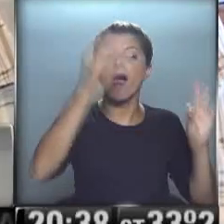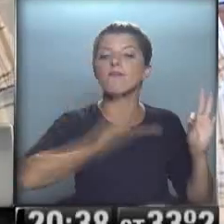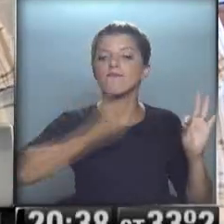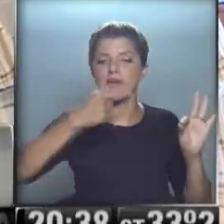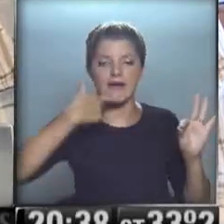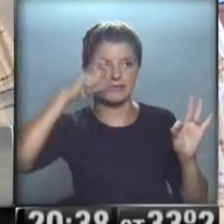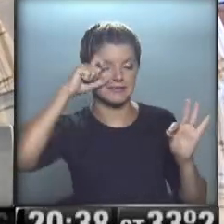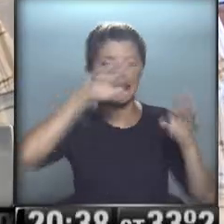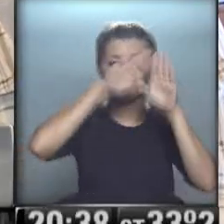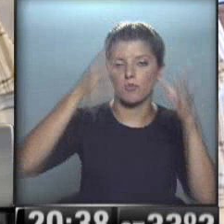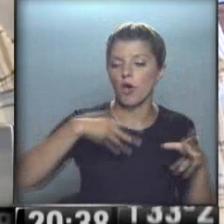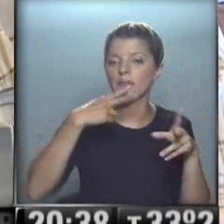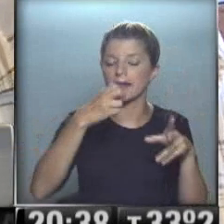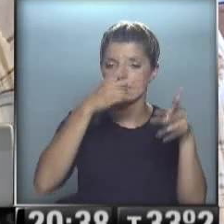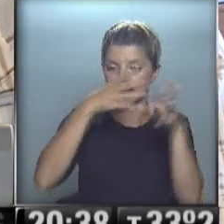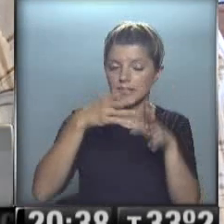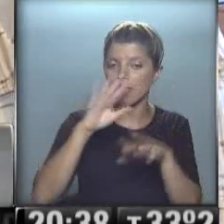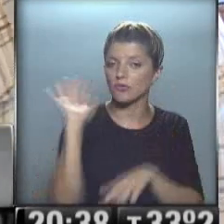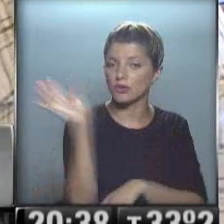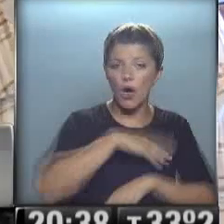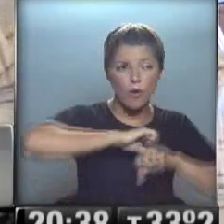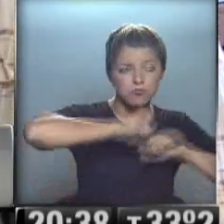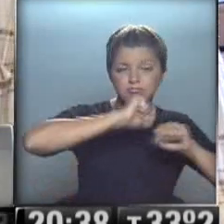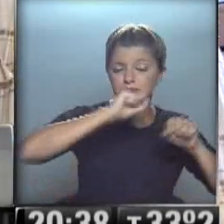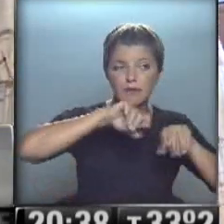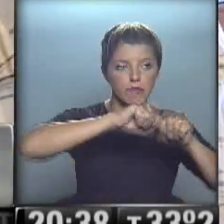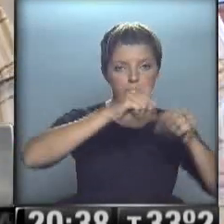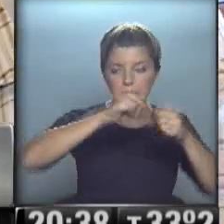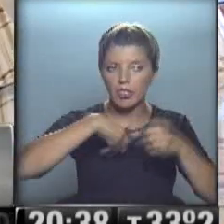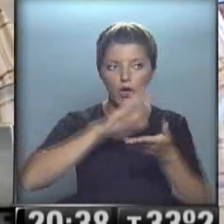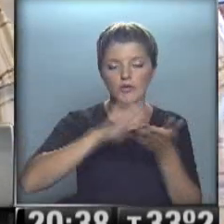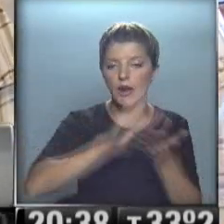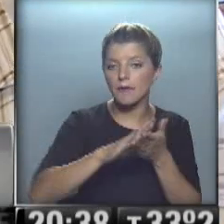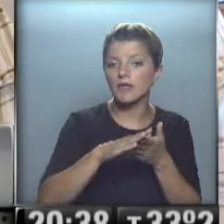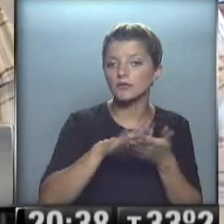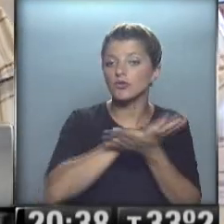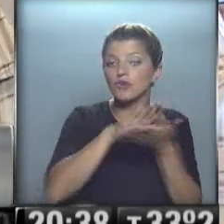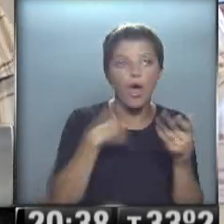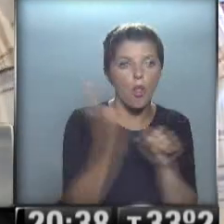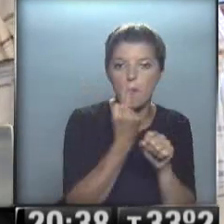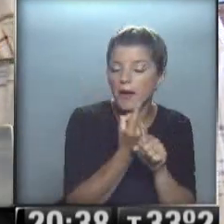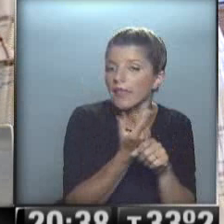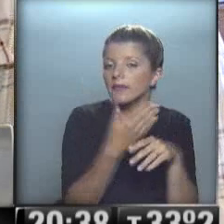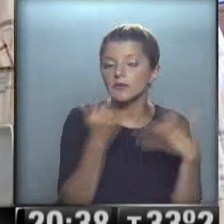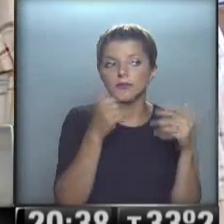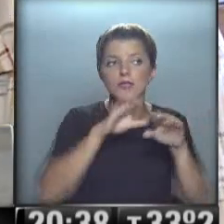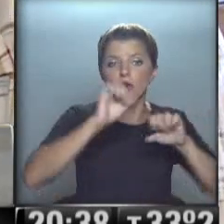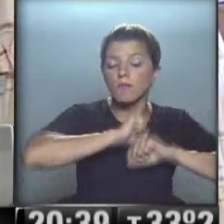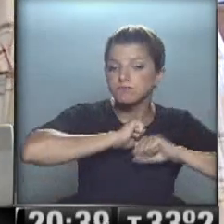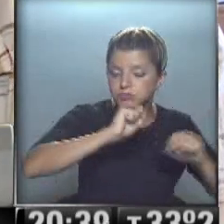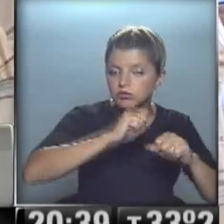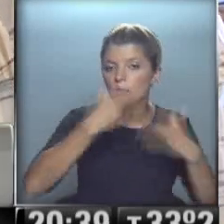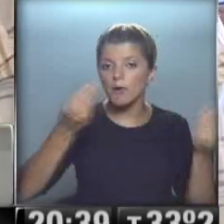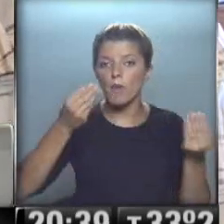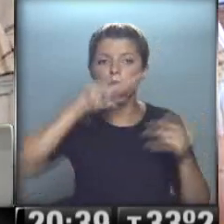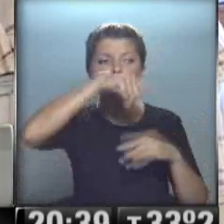transformadoras etcétera se se se están se están quemando no se recuperan evidentemente no dan abasto pero no dan abasto porque no